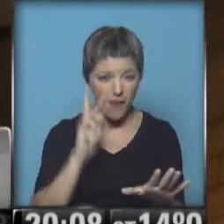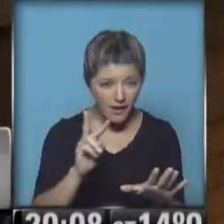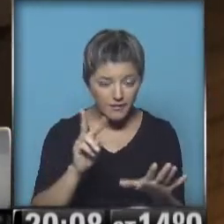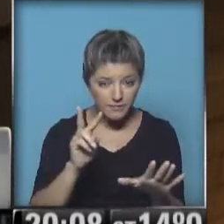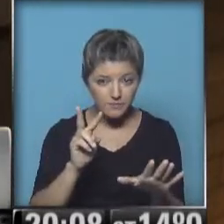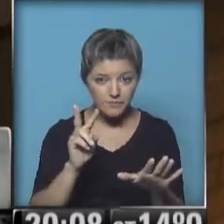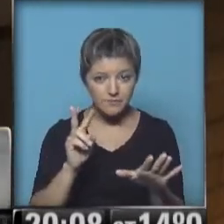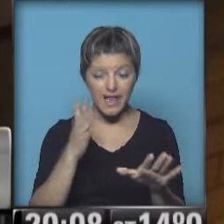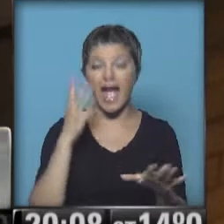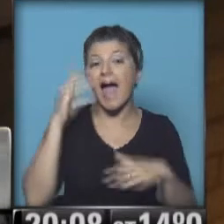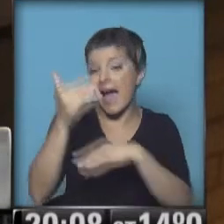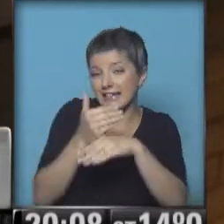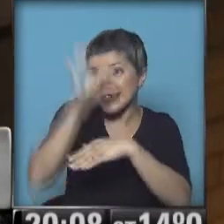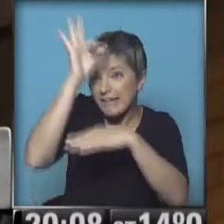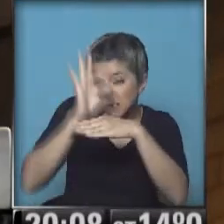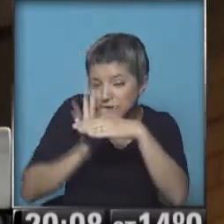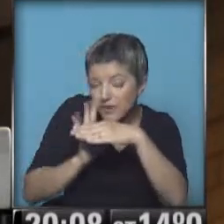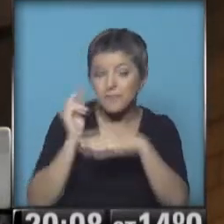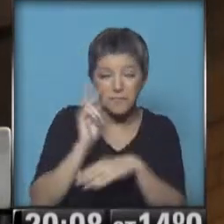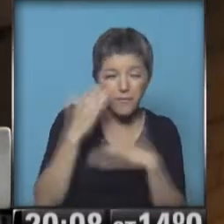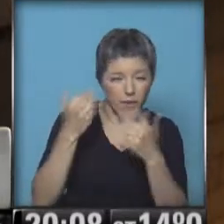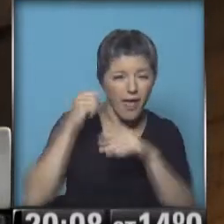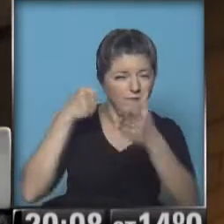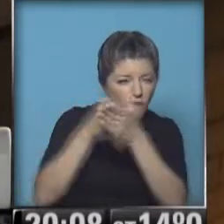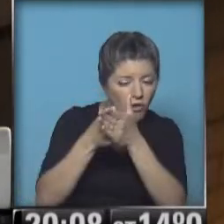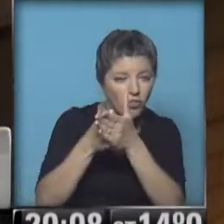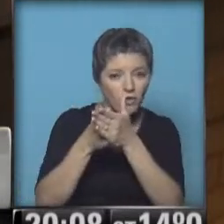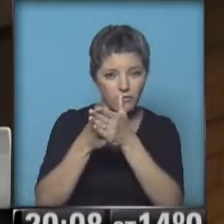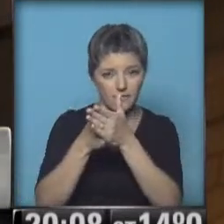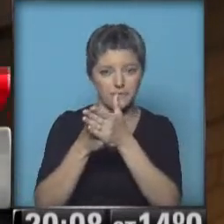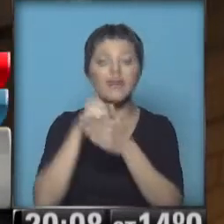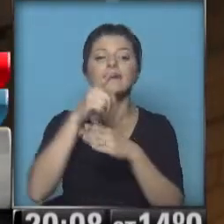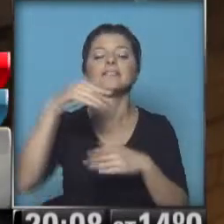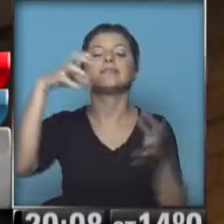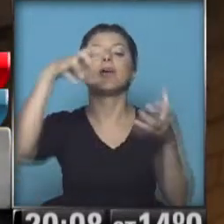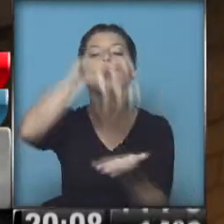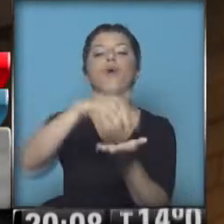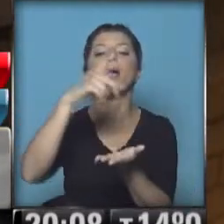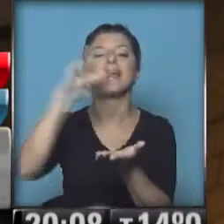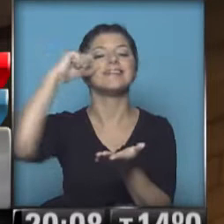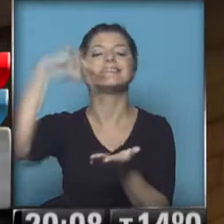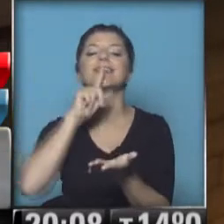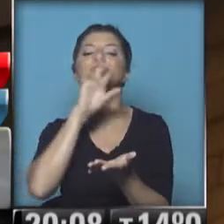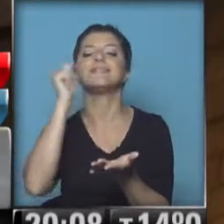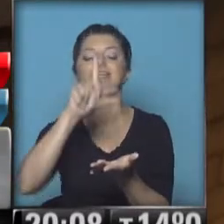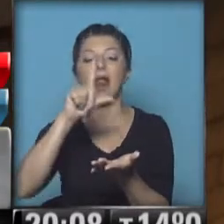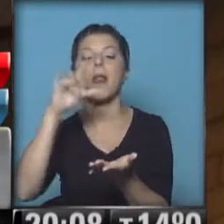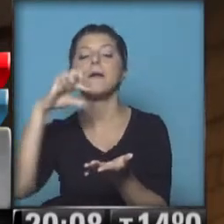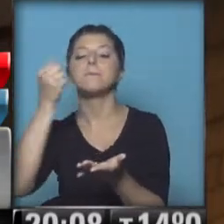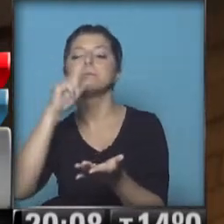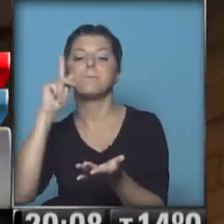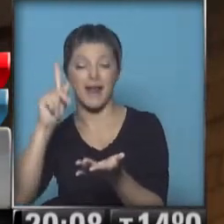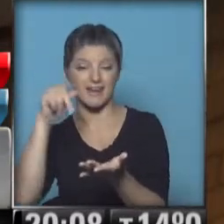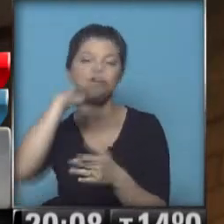antes de que se vaya a la poca luz que nos queda ya que es el central park y gran parte de nueva york pero claro la